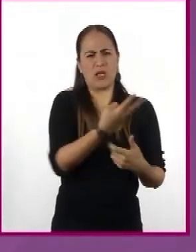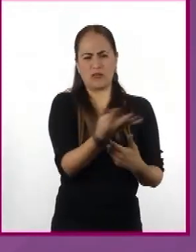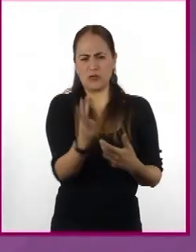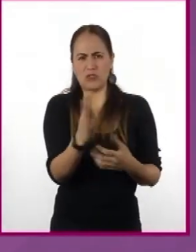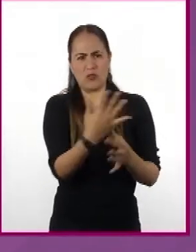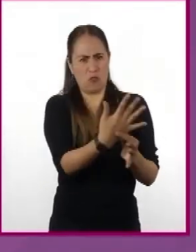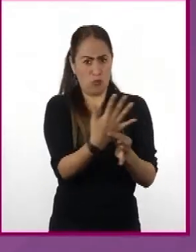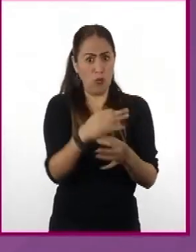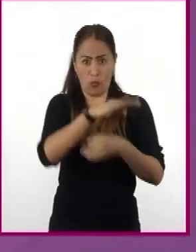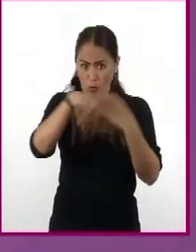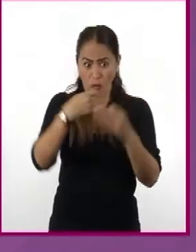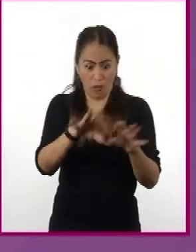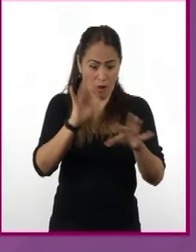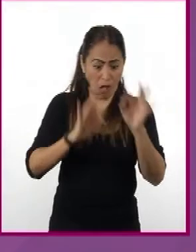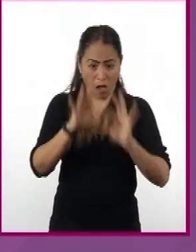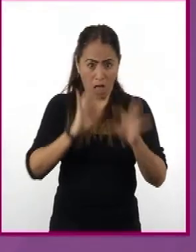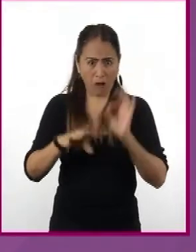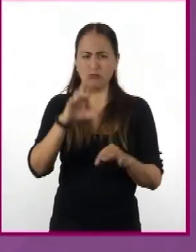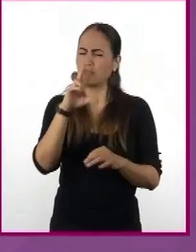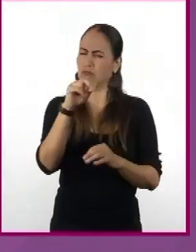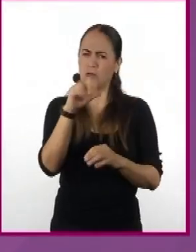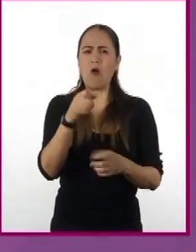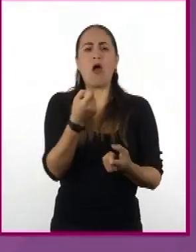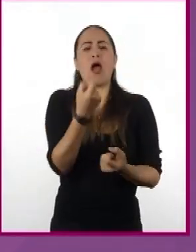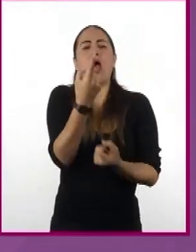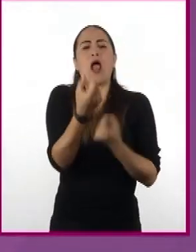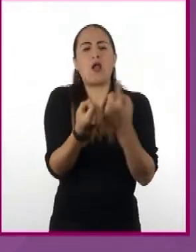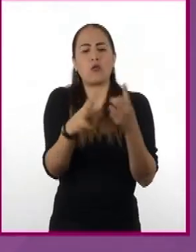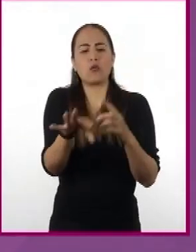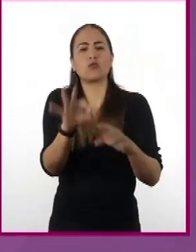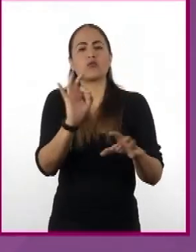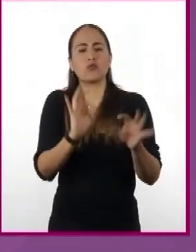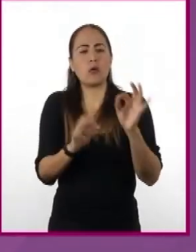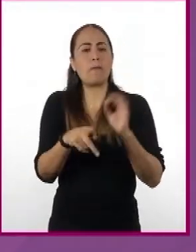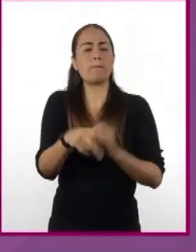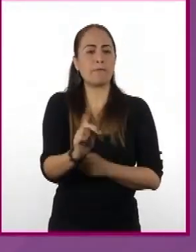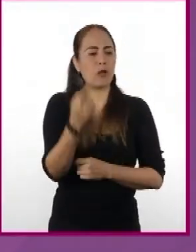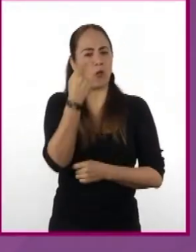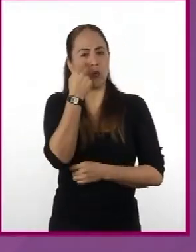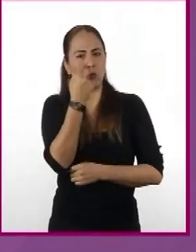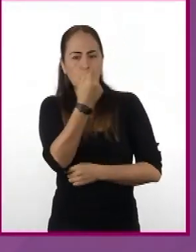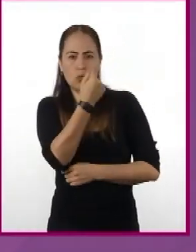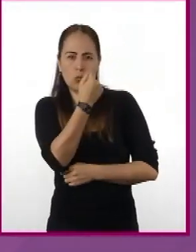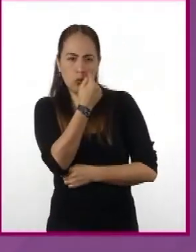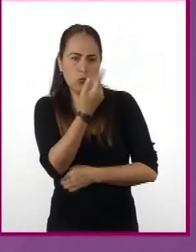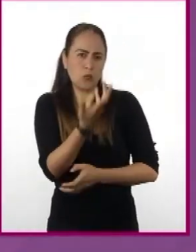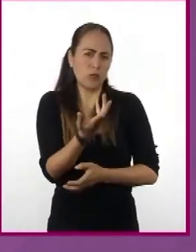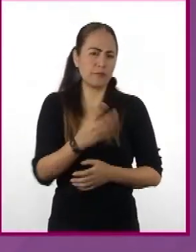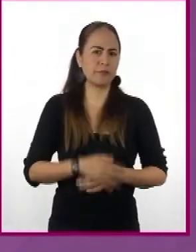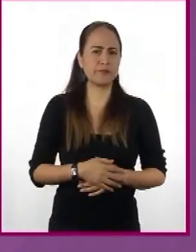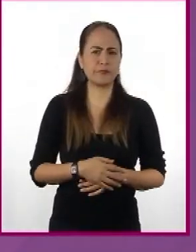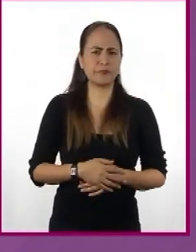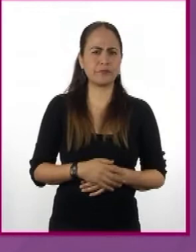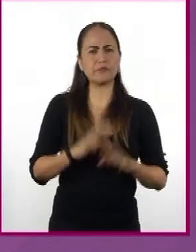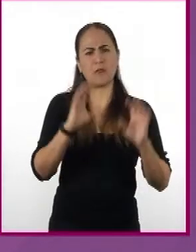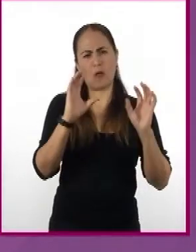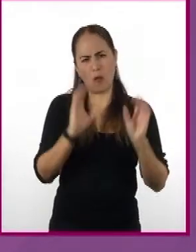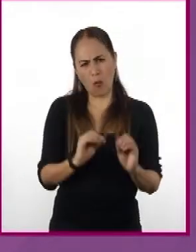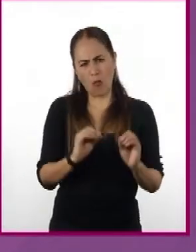todos, y que preferentemente desde la perspectiva de un seleccionador o de un